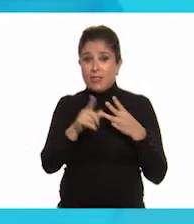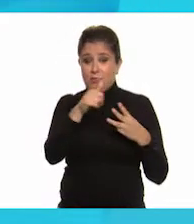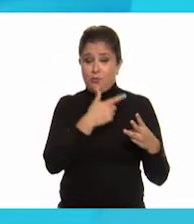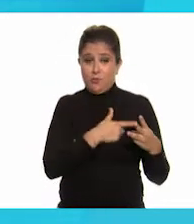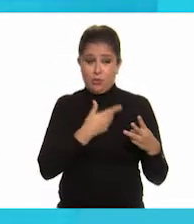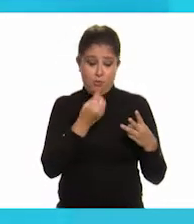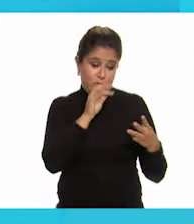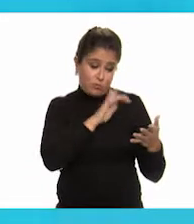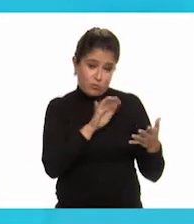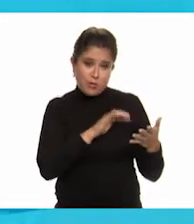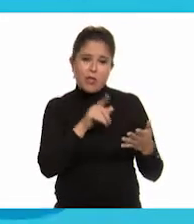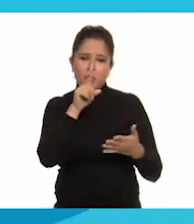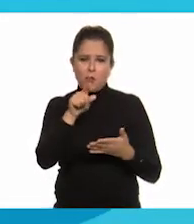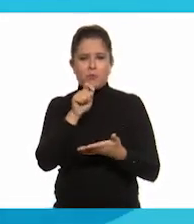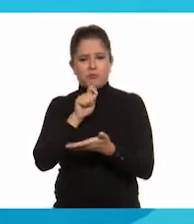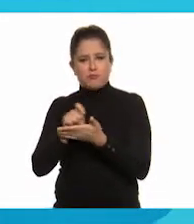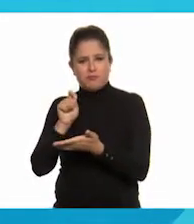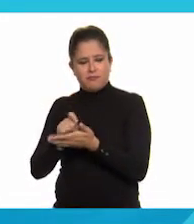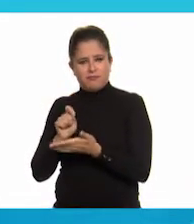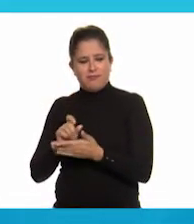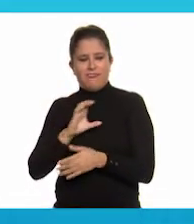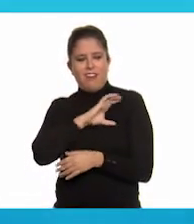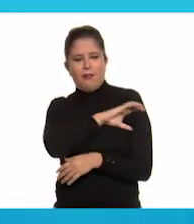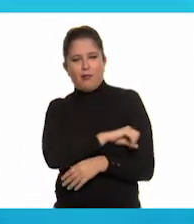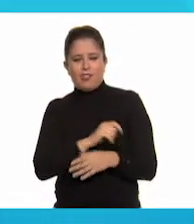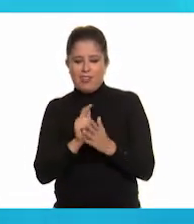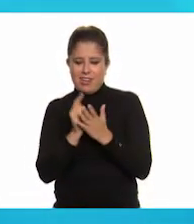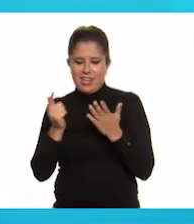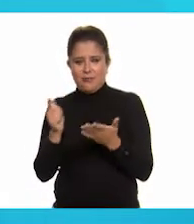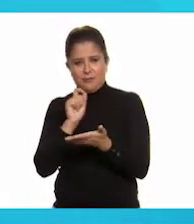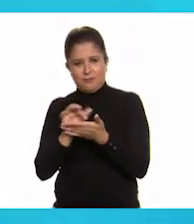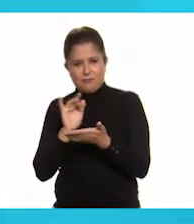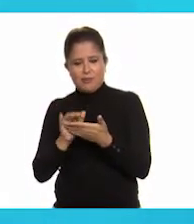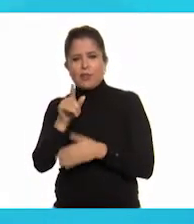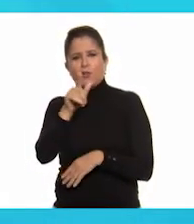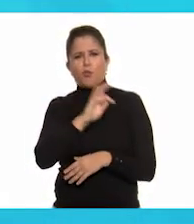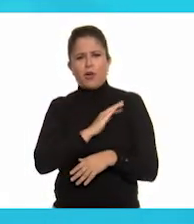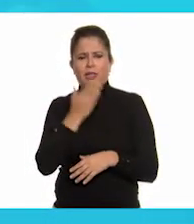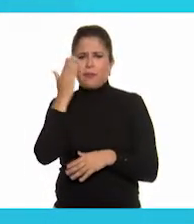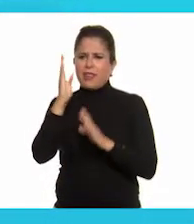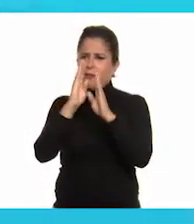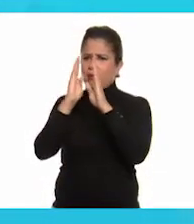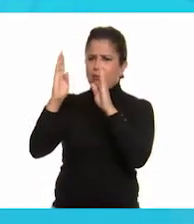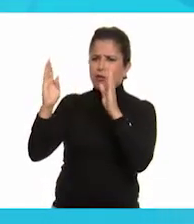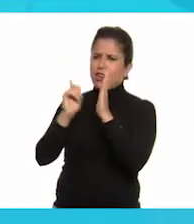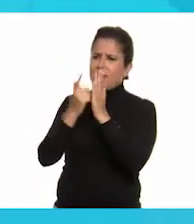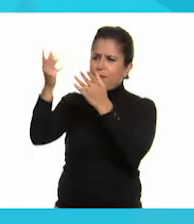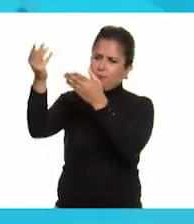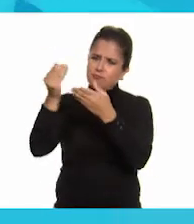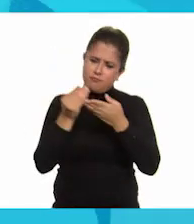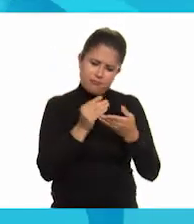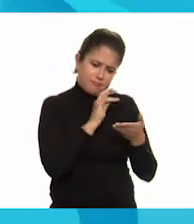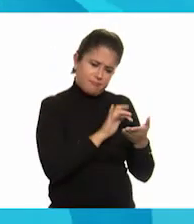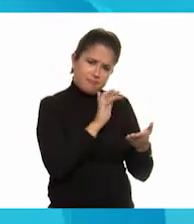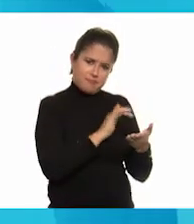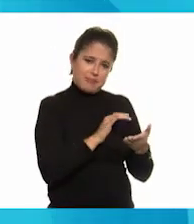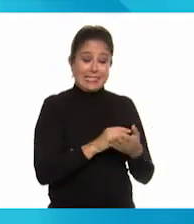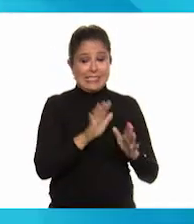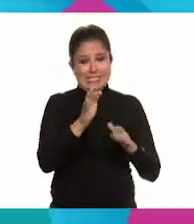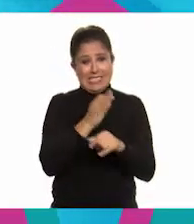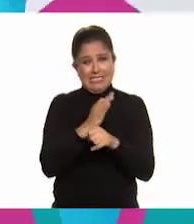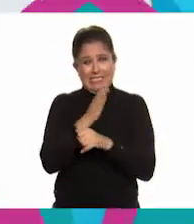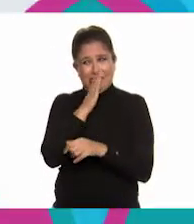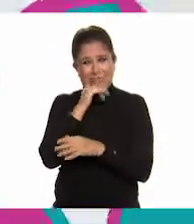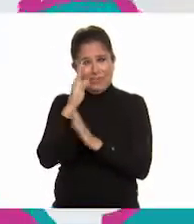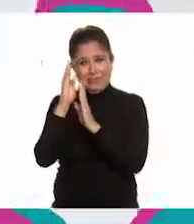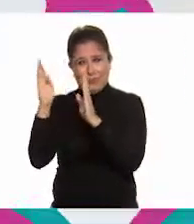el texto, anótalo en mis lecturas favoritas. Y recuerda que puedes pedir un libro de la biblioteca para llevar a casa. Bueno, en este momento no pueden pedir